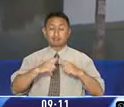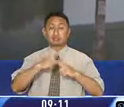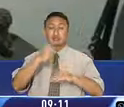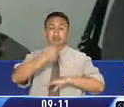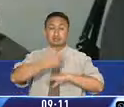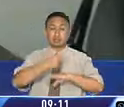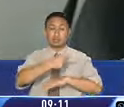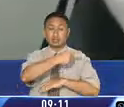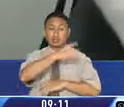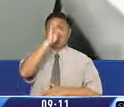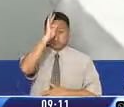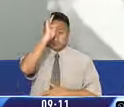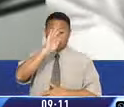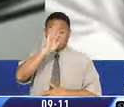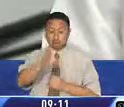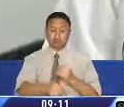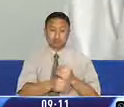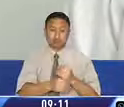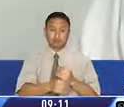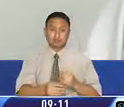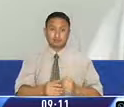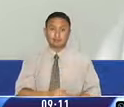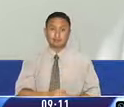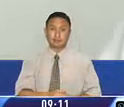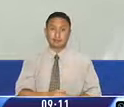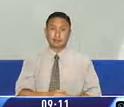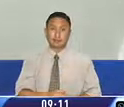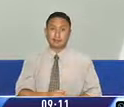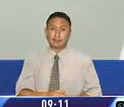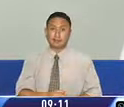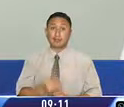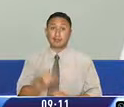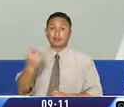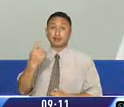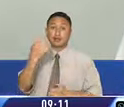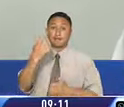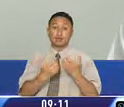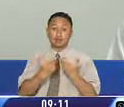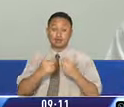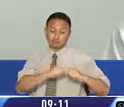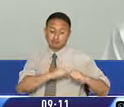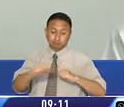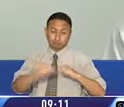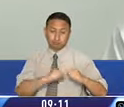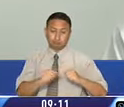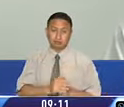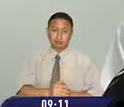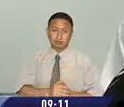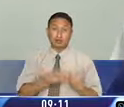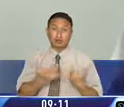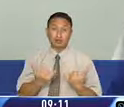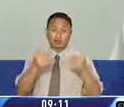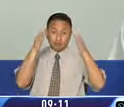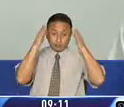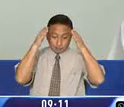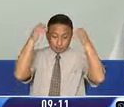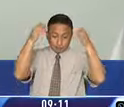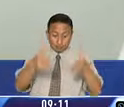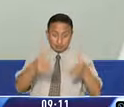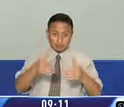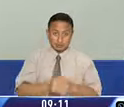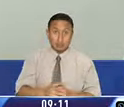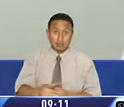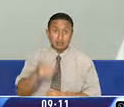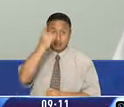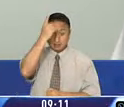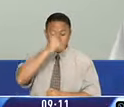Cardo, añade otras causales. No solamente es un problema de gestión, no solamente es la extremada centralización de acuerdo a la